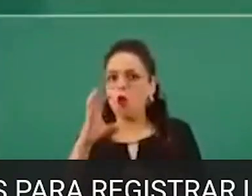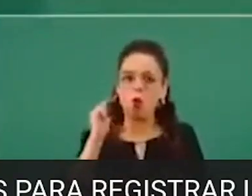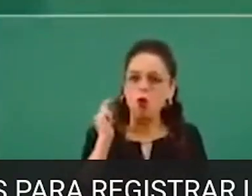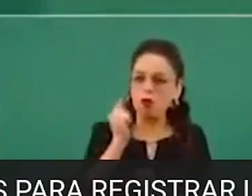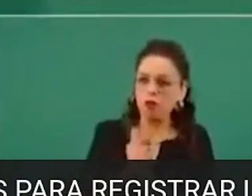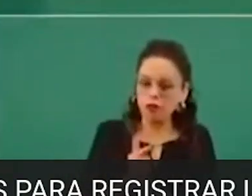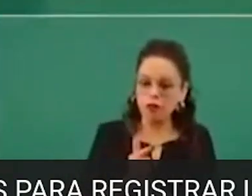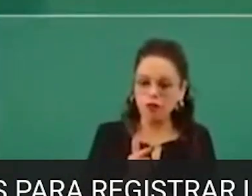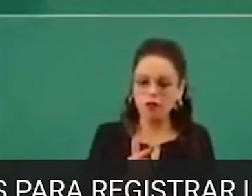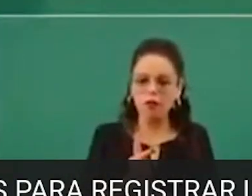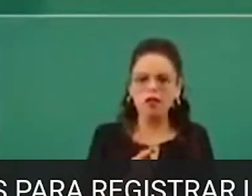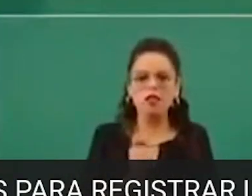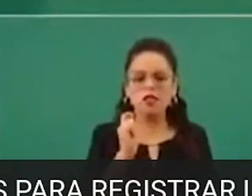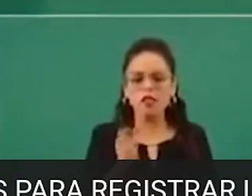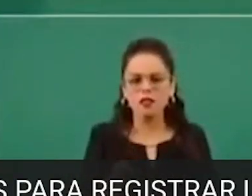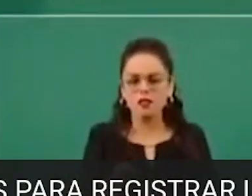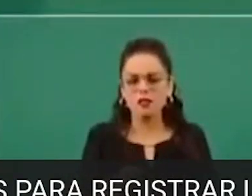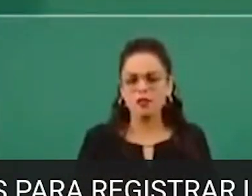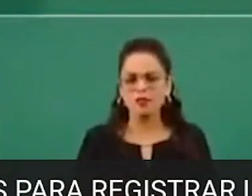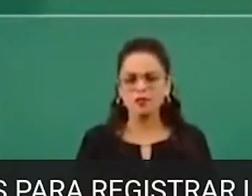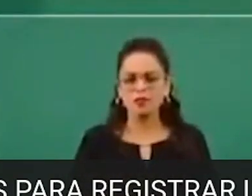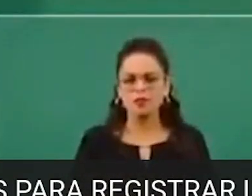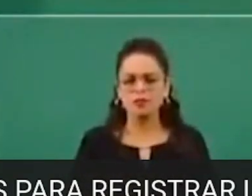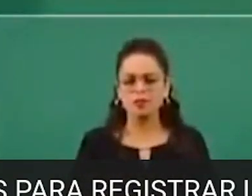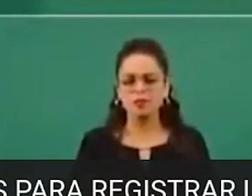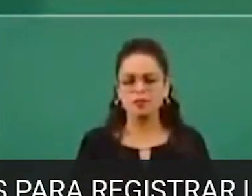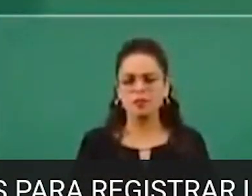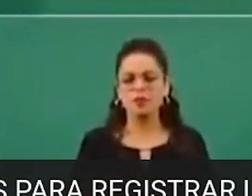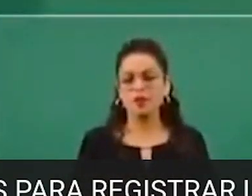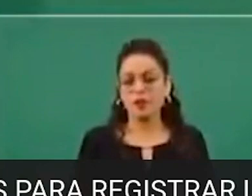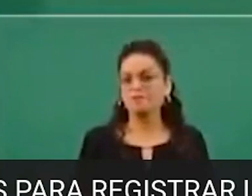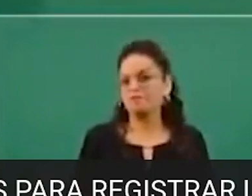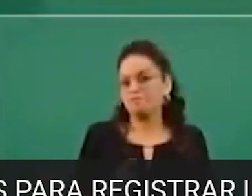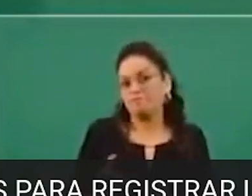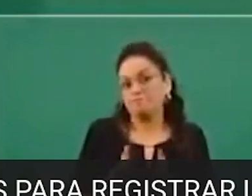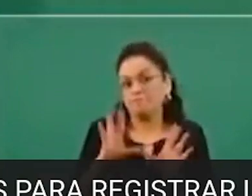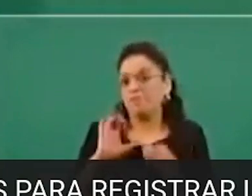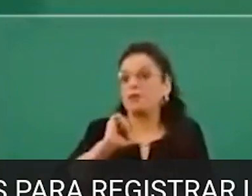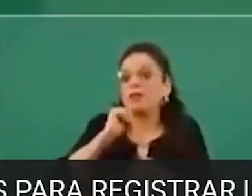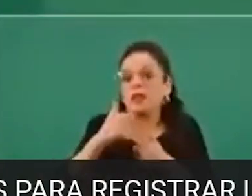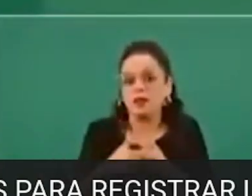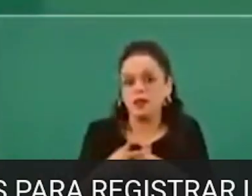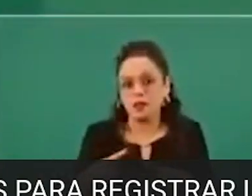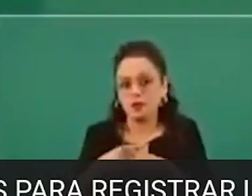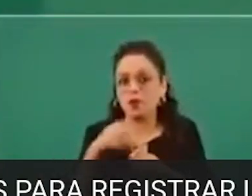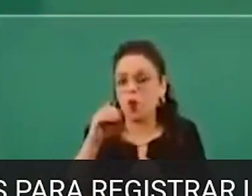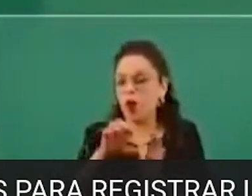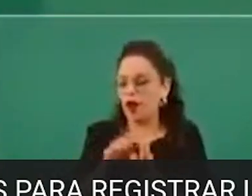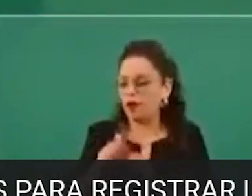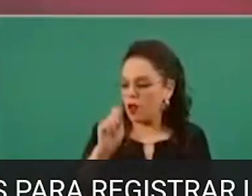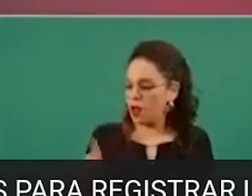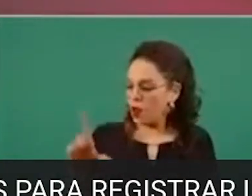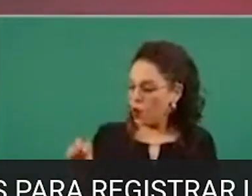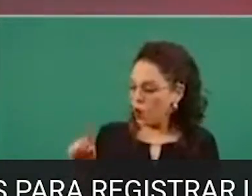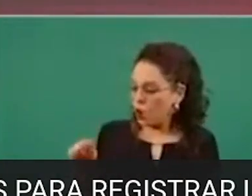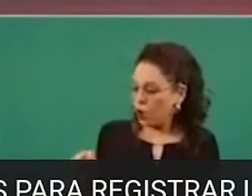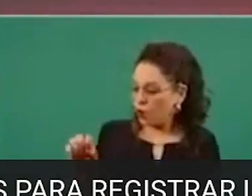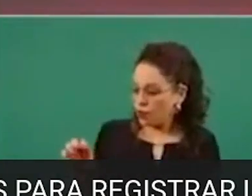alguna condición que le hace susceptible, por ejemplo, el seguimiento de los lotes que están también